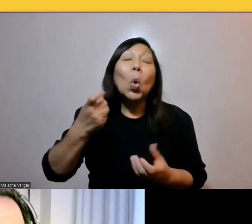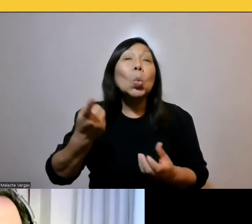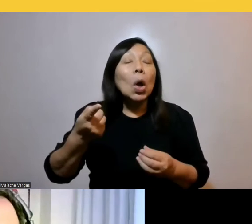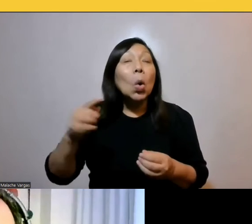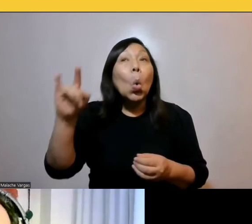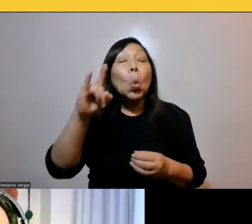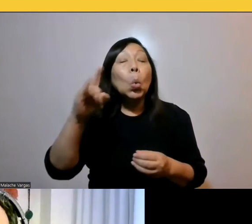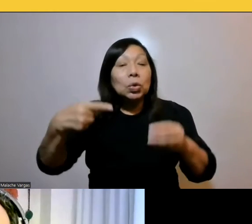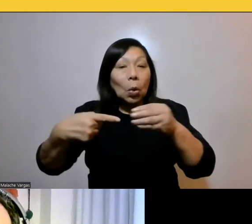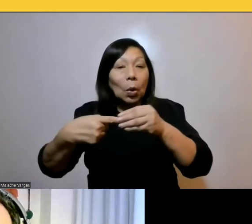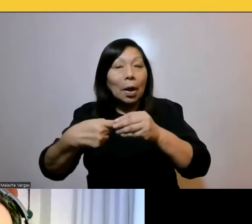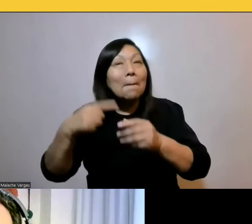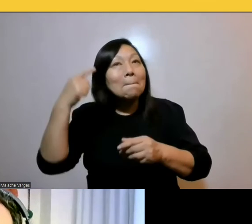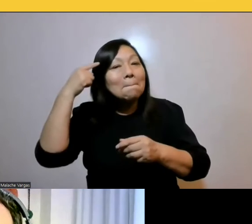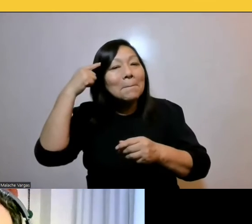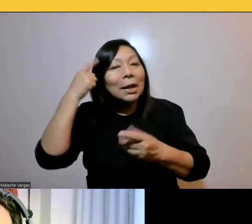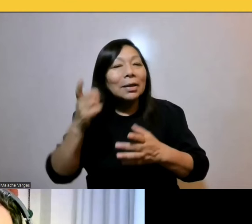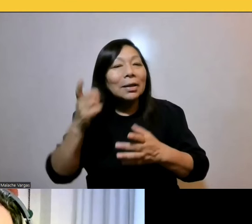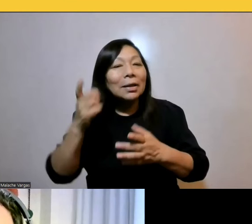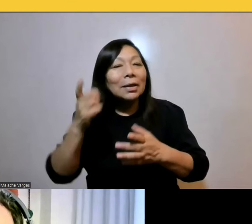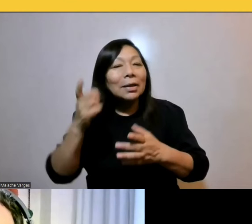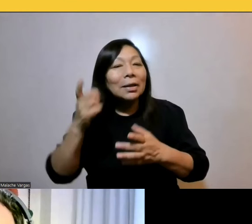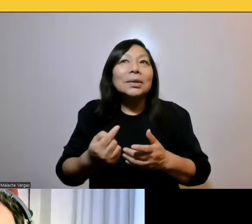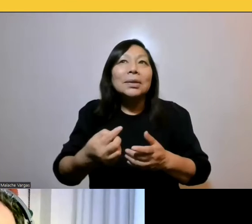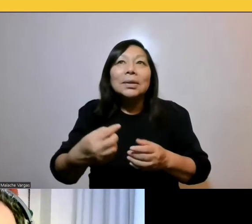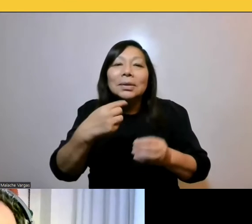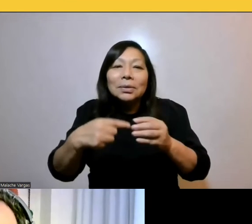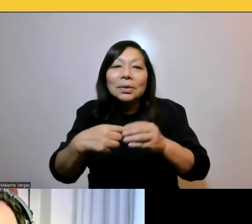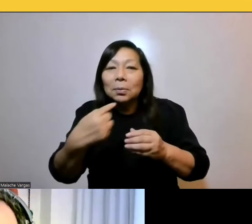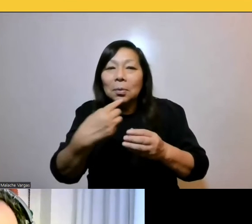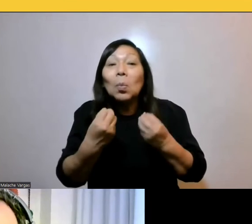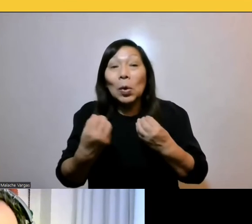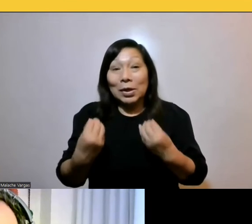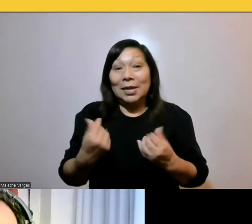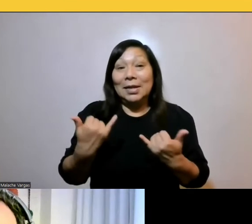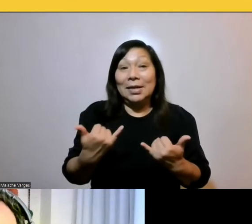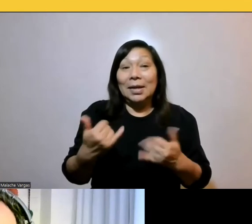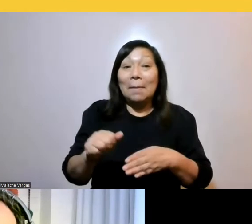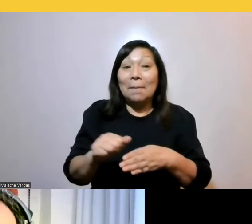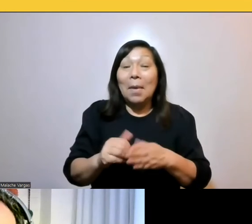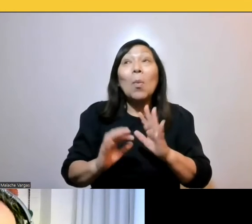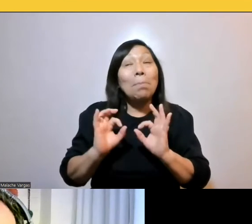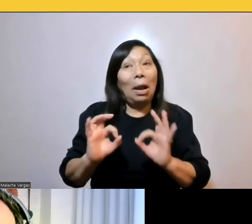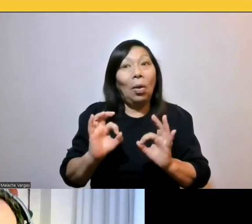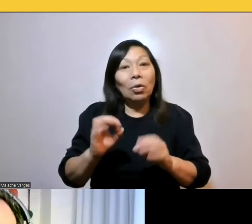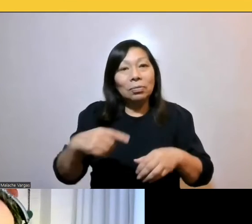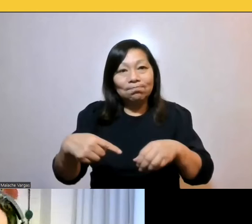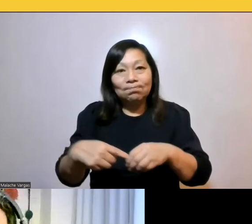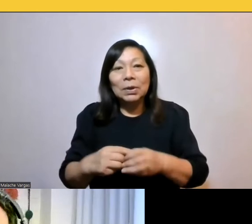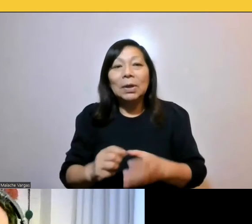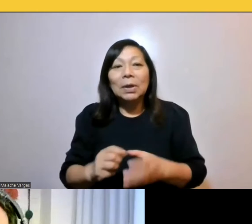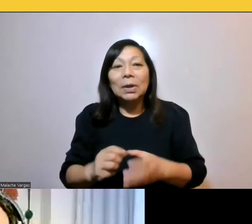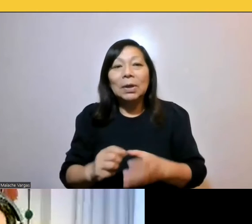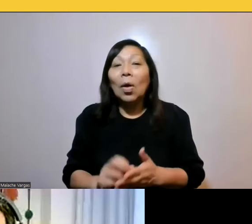preservativo cuando se piensa realizar sexo anal? Porque justamente es la práctica de mayor riesgo de infecciones, porque